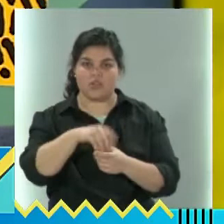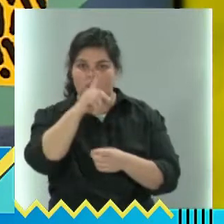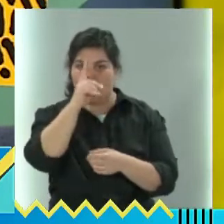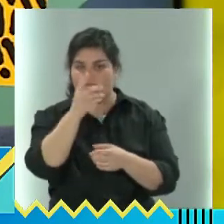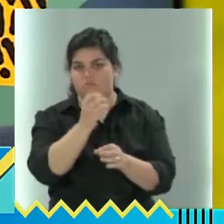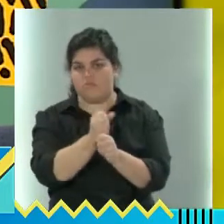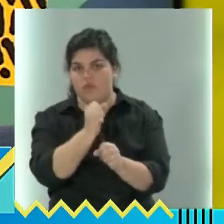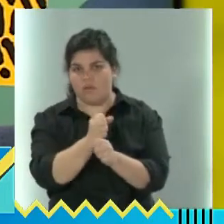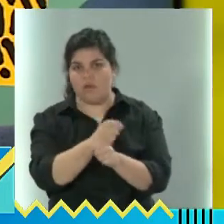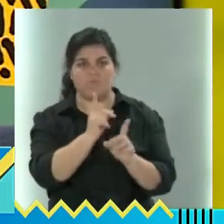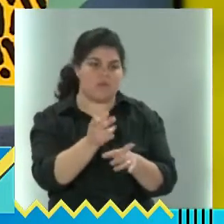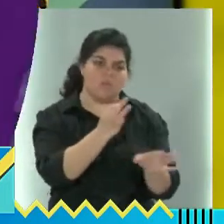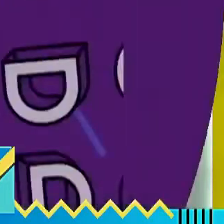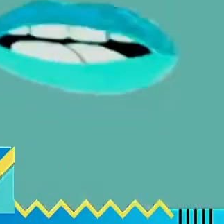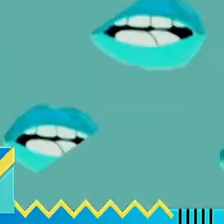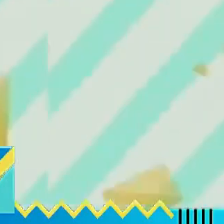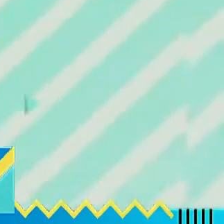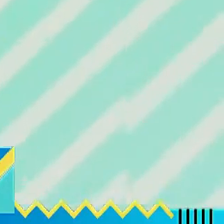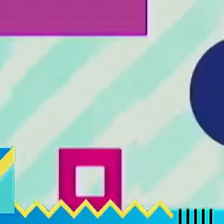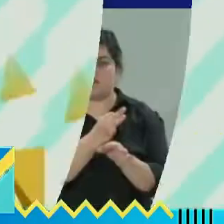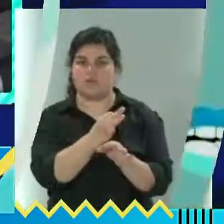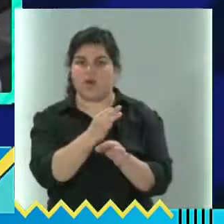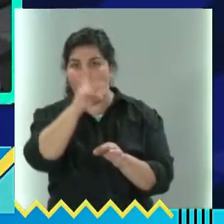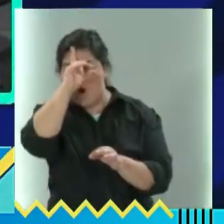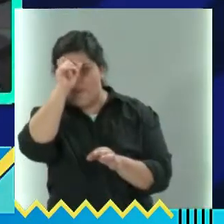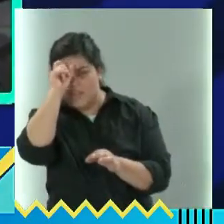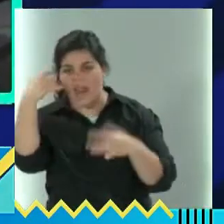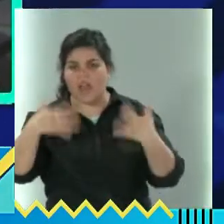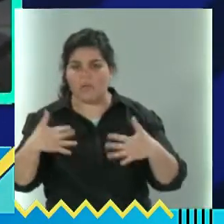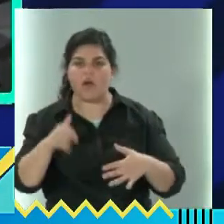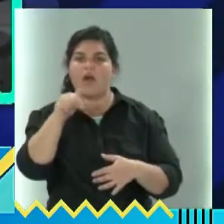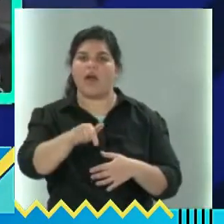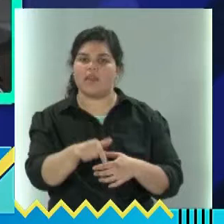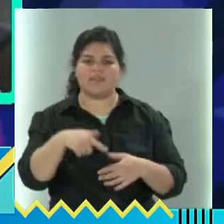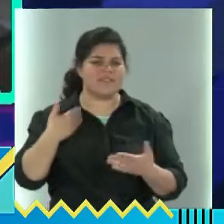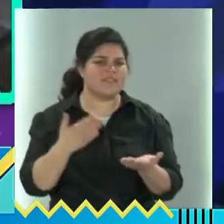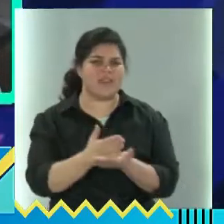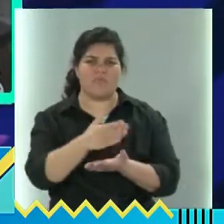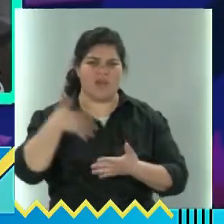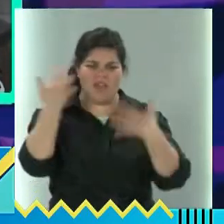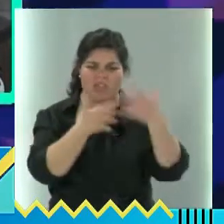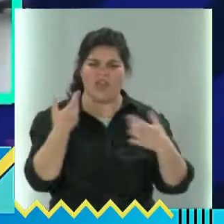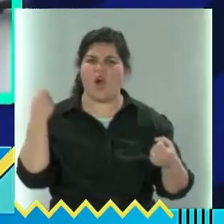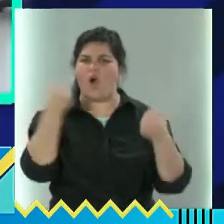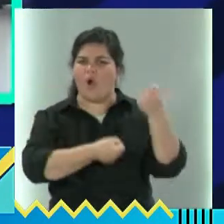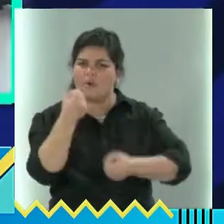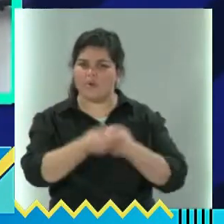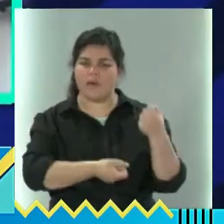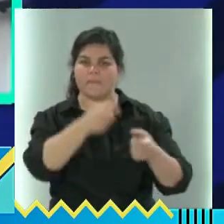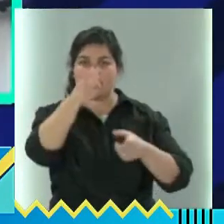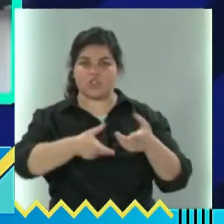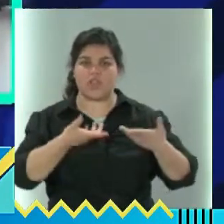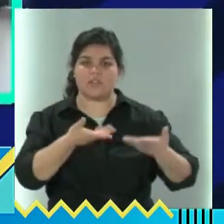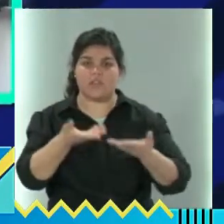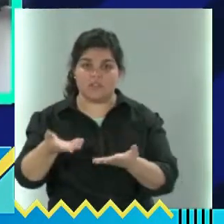tanto en colegios como en hospitales, en guardias, las agresiones por parte de individuos contra quienes están prestando